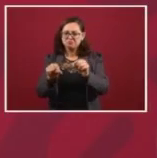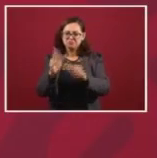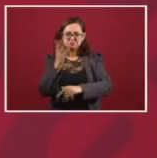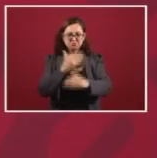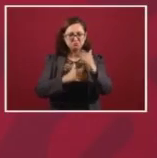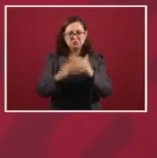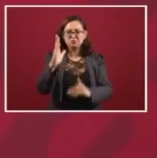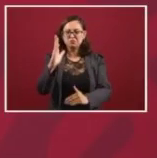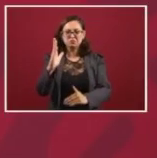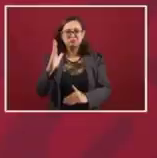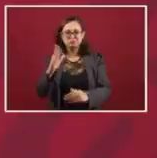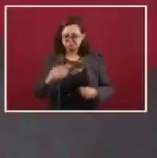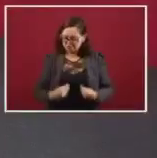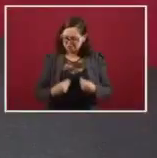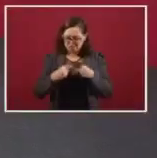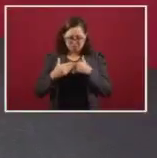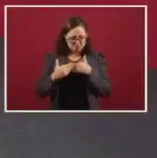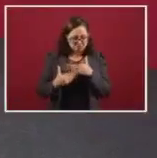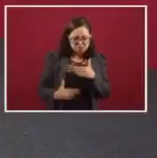mientras viva.